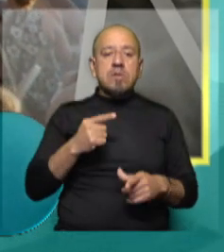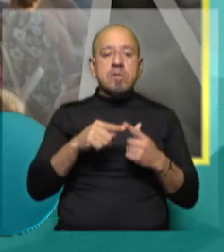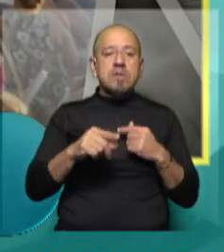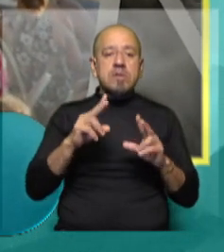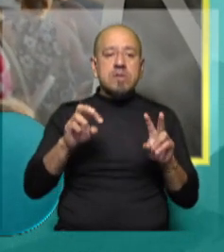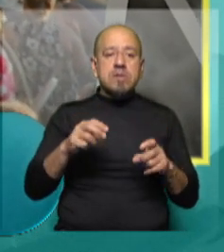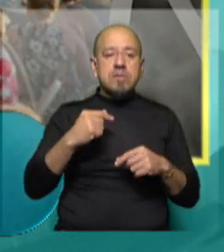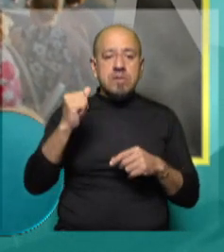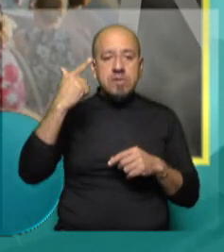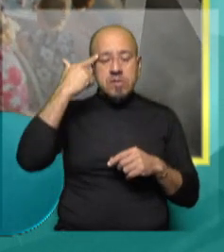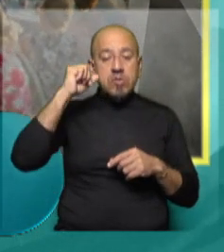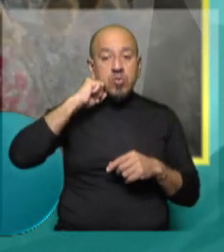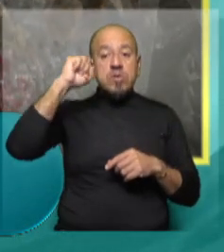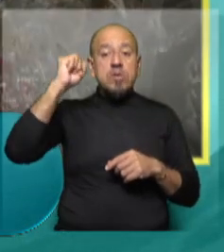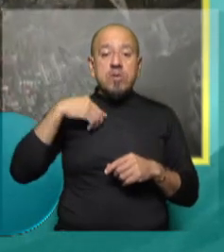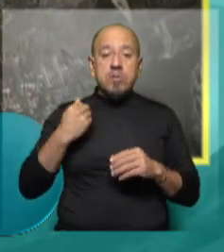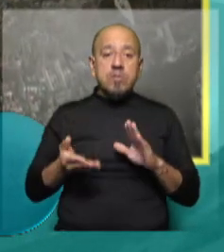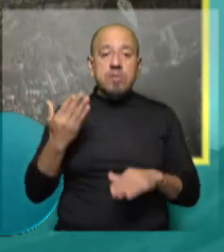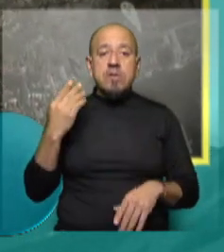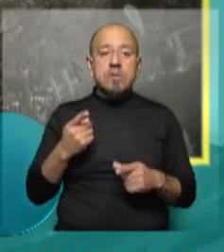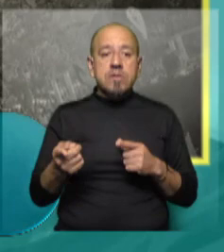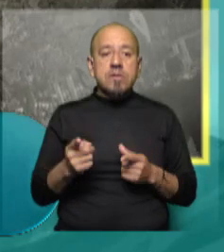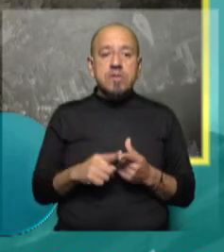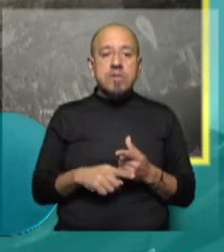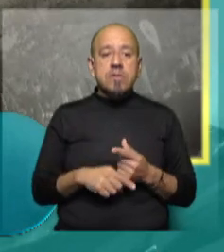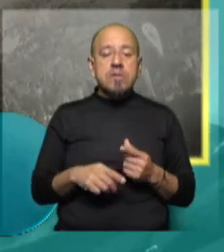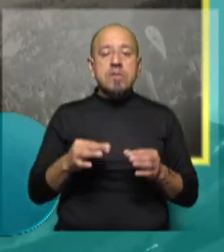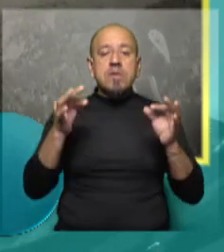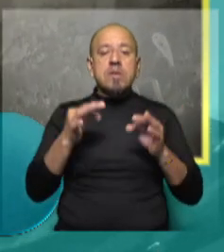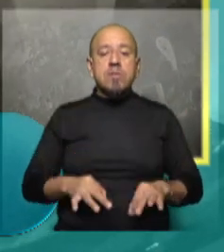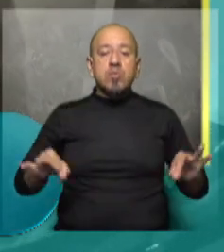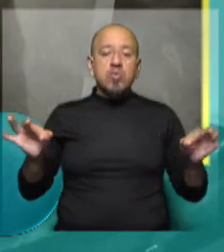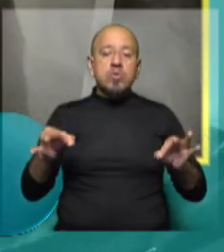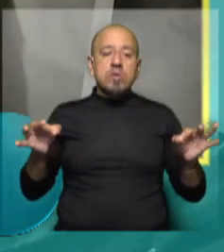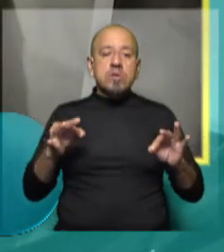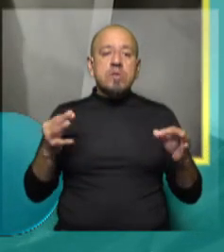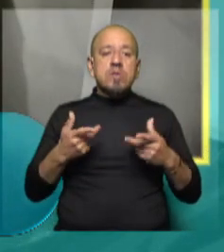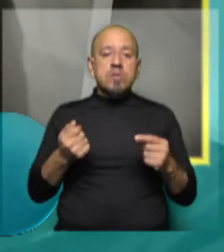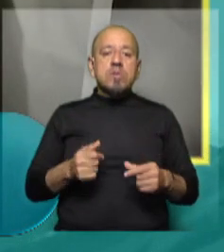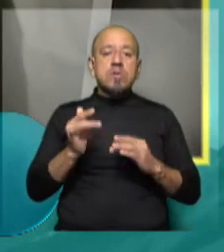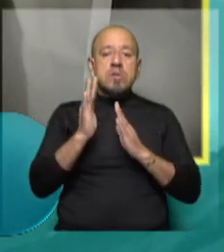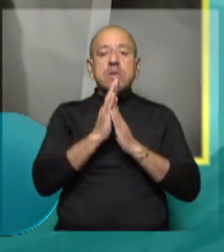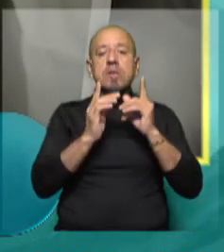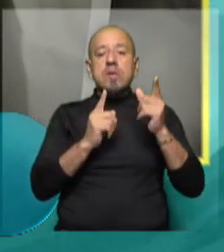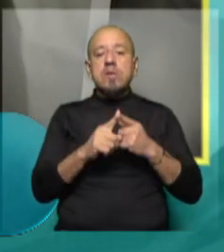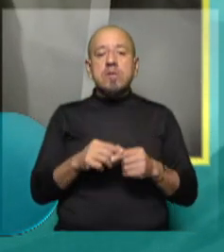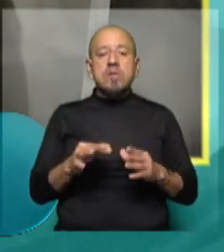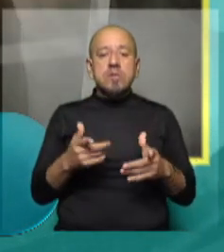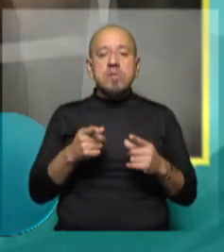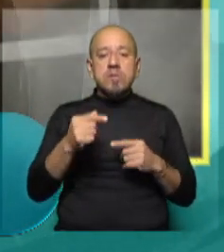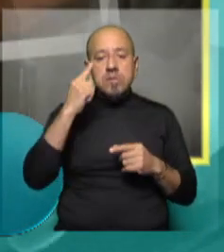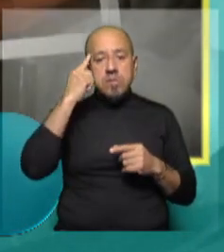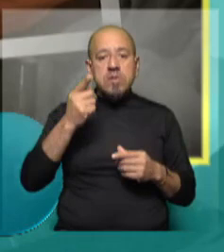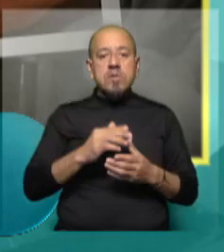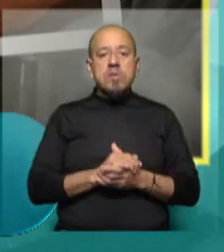altas. Y de repente la música es algo que ayuda mucho, la religión también. ¿Cuál es tu visión